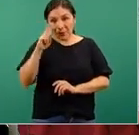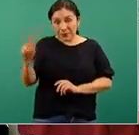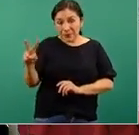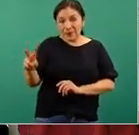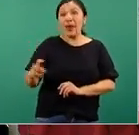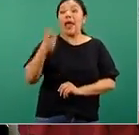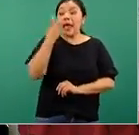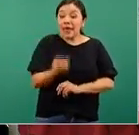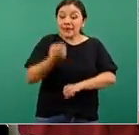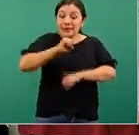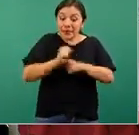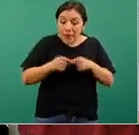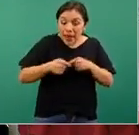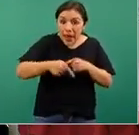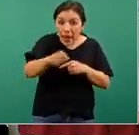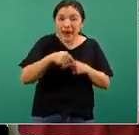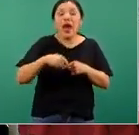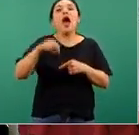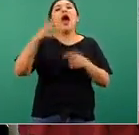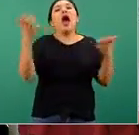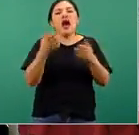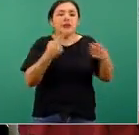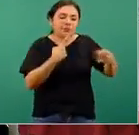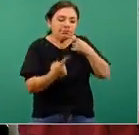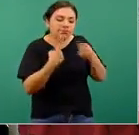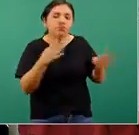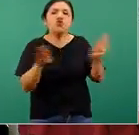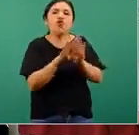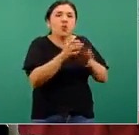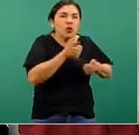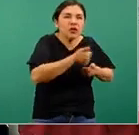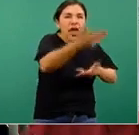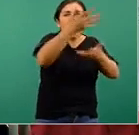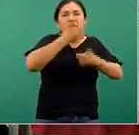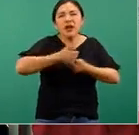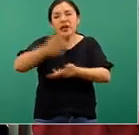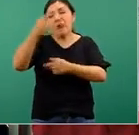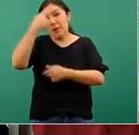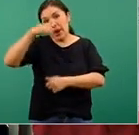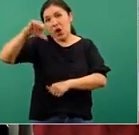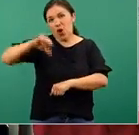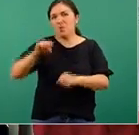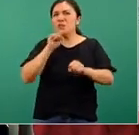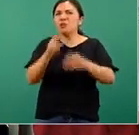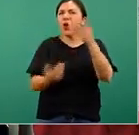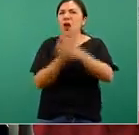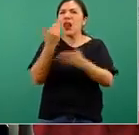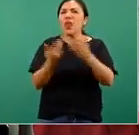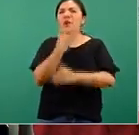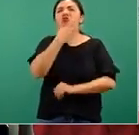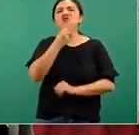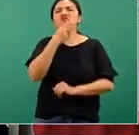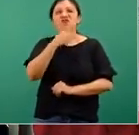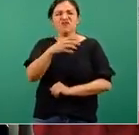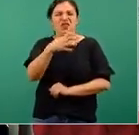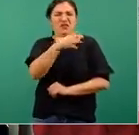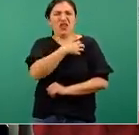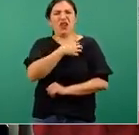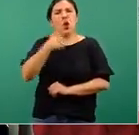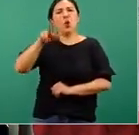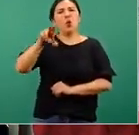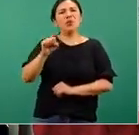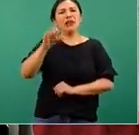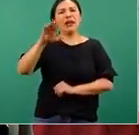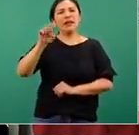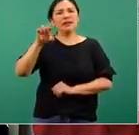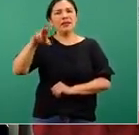hoy mismo presentaba el general secretario Luis Crescencio Sandoval. Agradecemos públicamente siempre y con mucho orgullo a